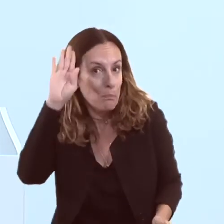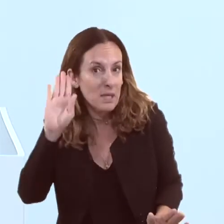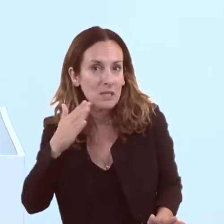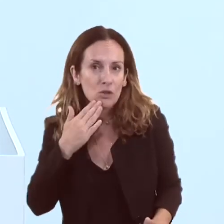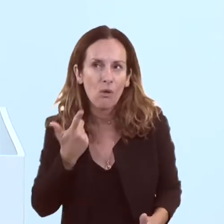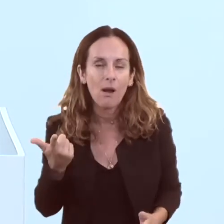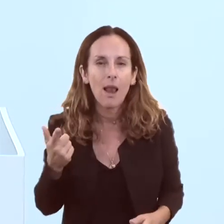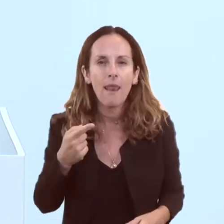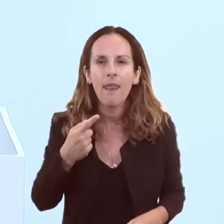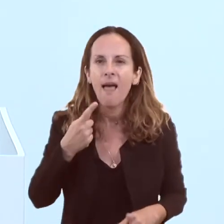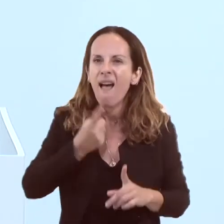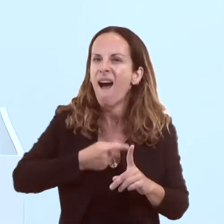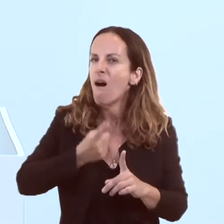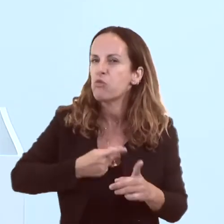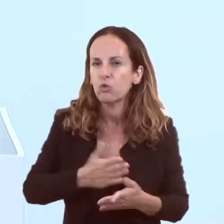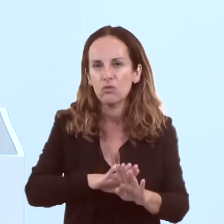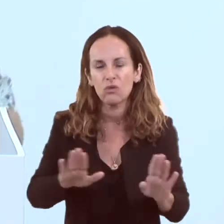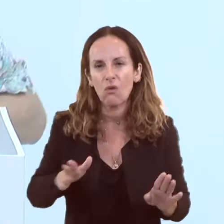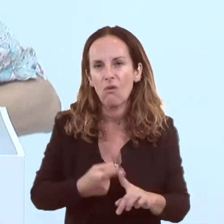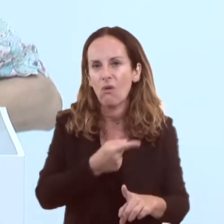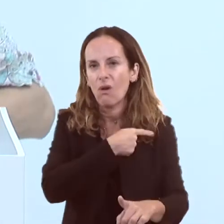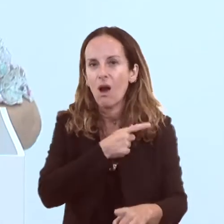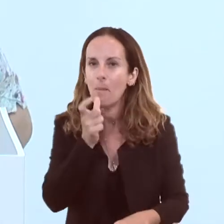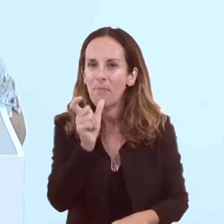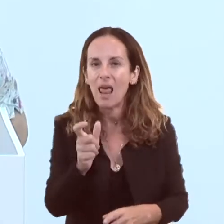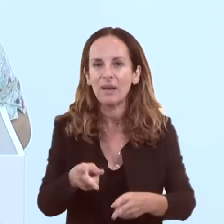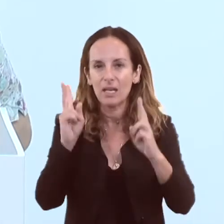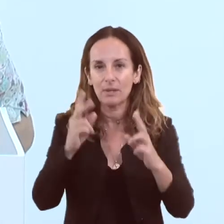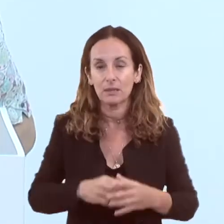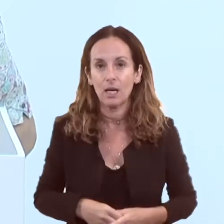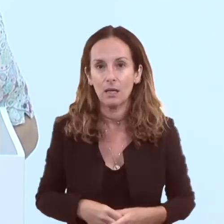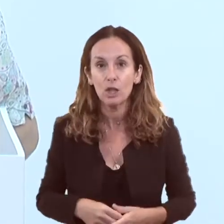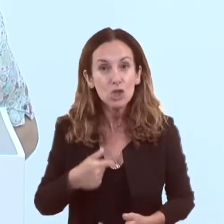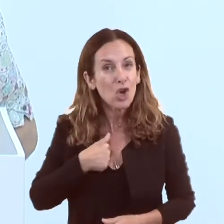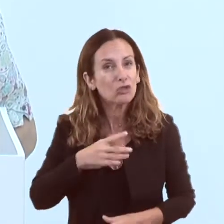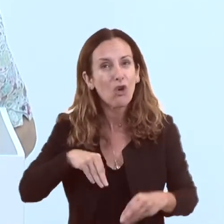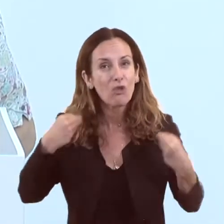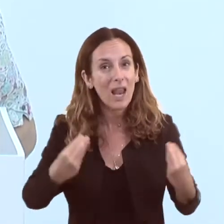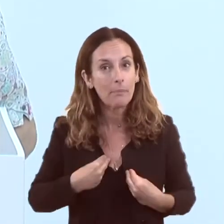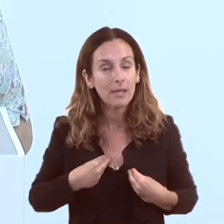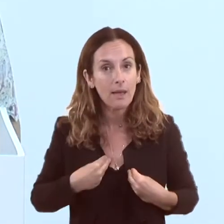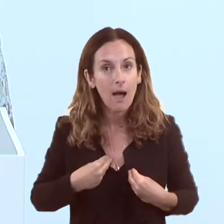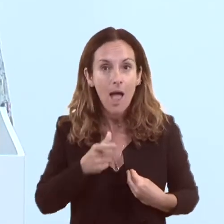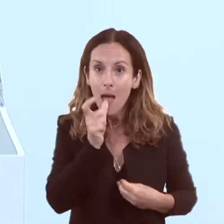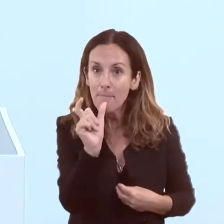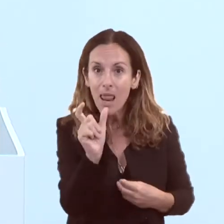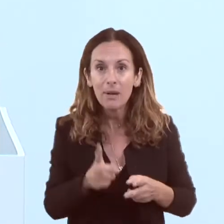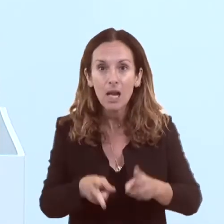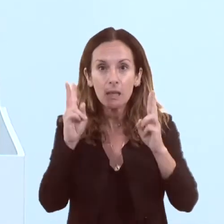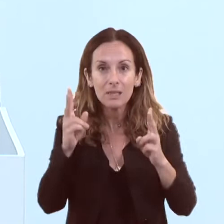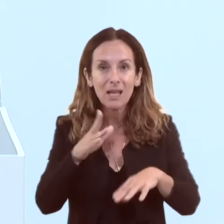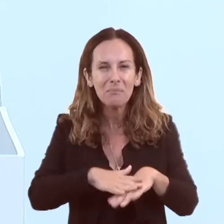mediático de la palabra Libertad para alguien que se la ha tomado en serio toda la vida de pronto